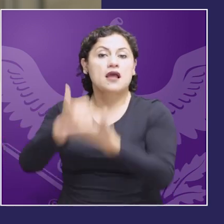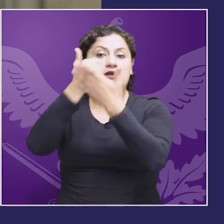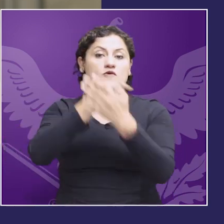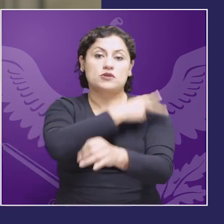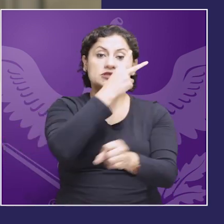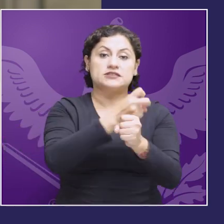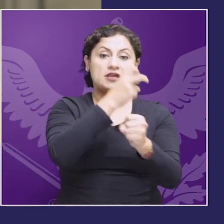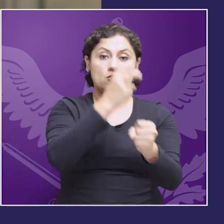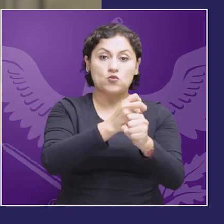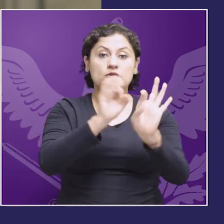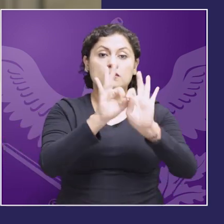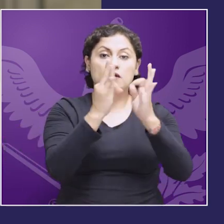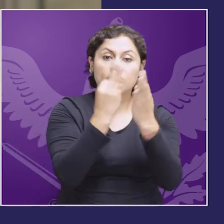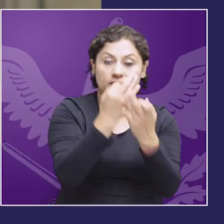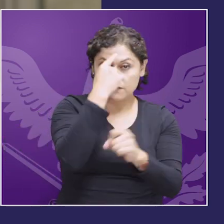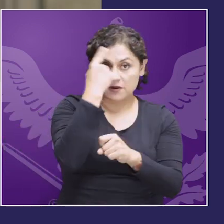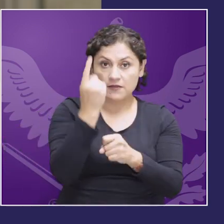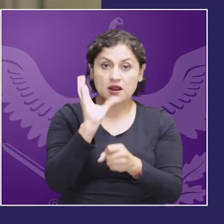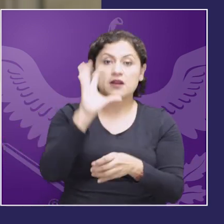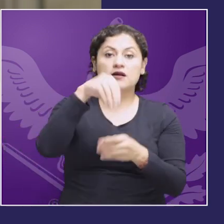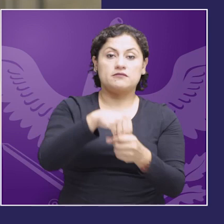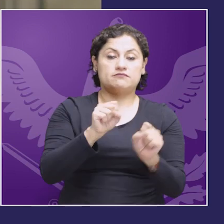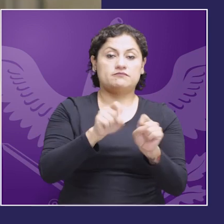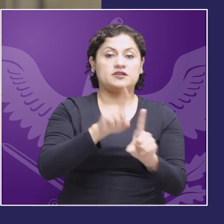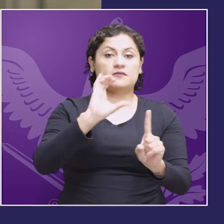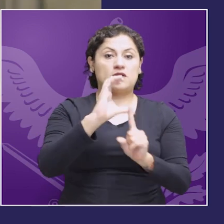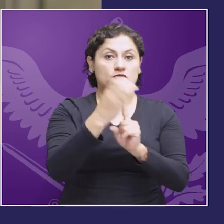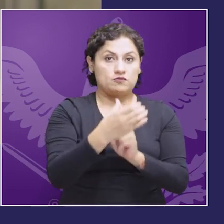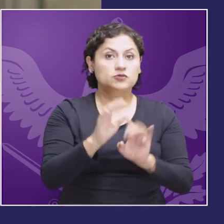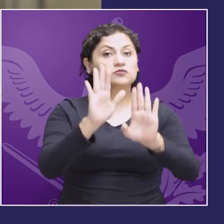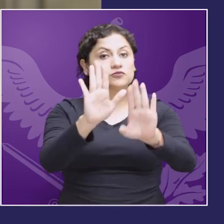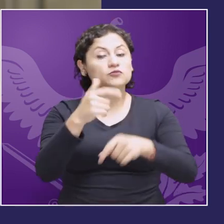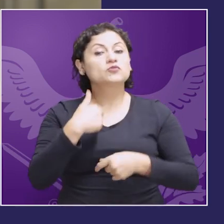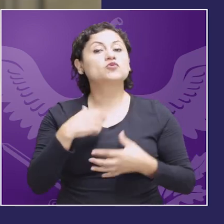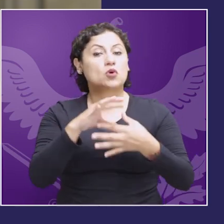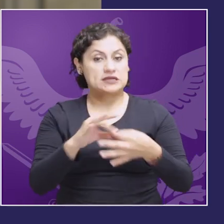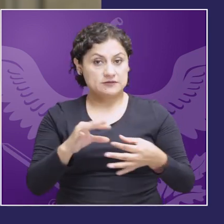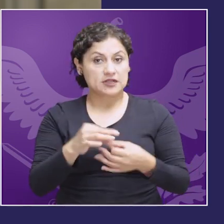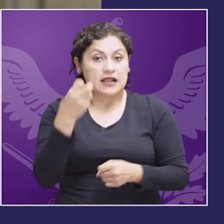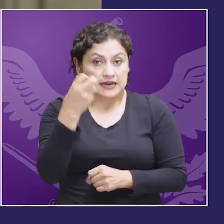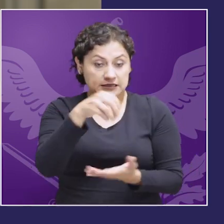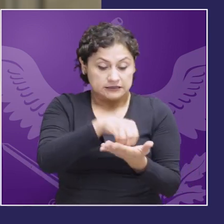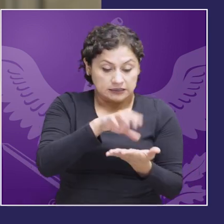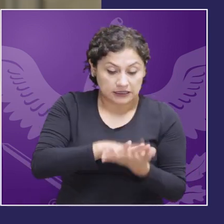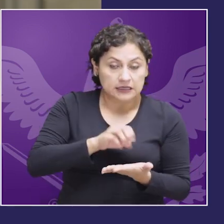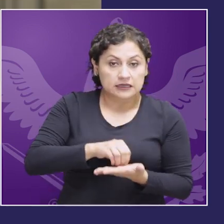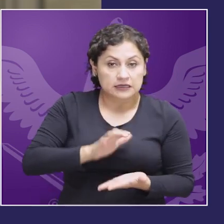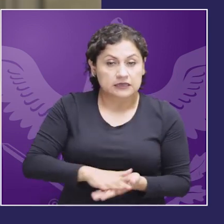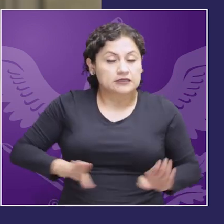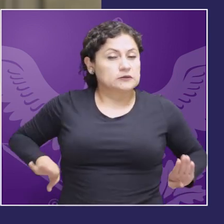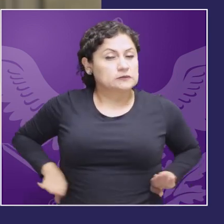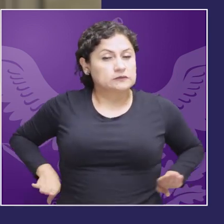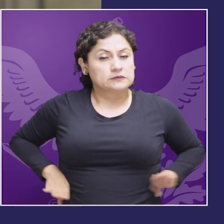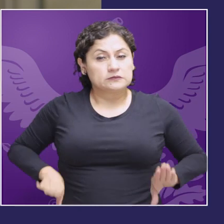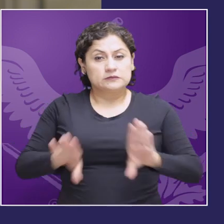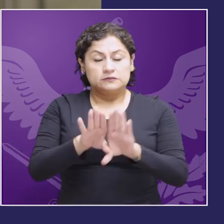actual integración de la comisión. Voy a comentar específicamente ese registro de femicidio, por lo tanto lo doy por